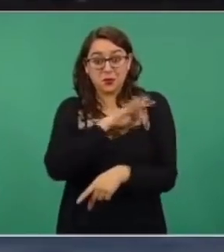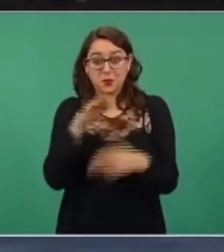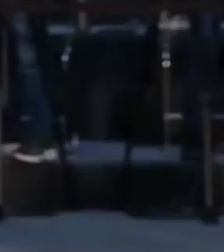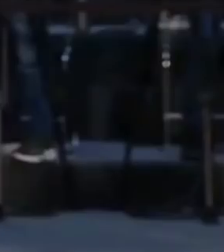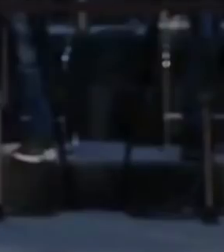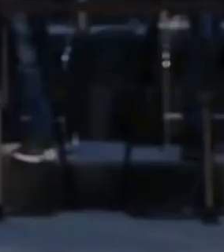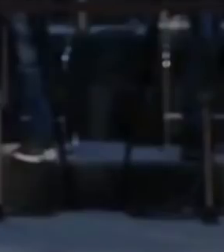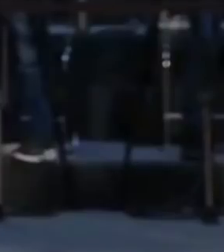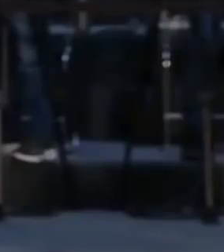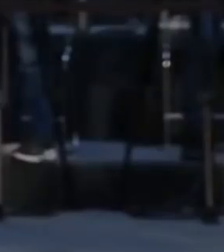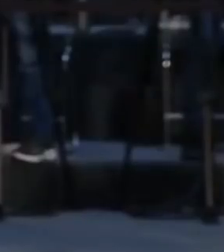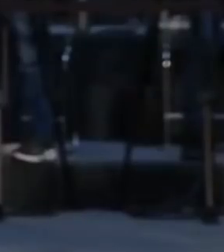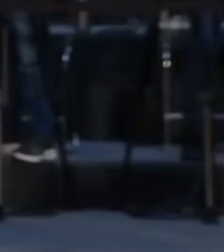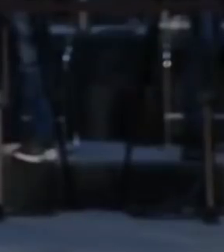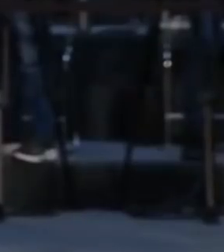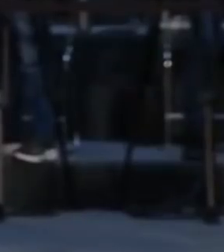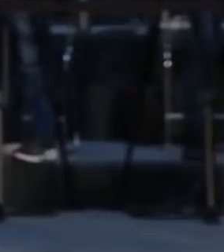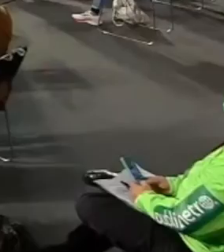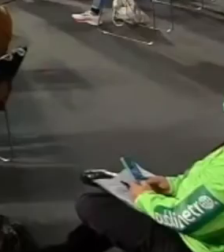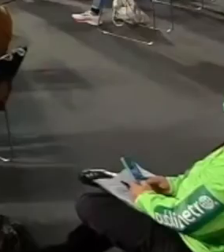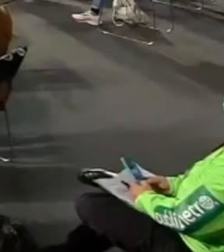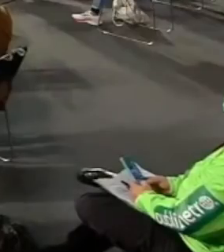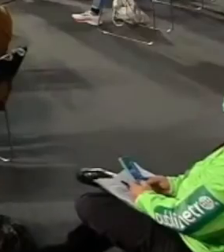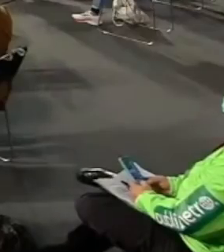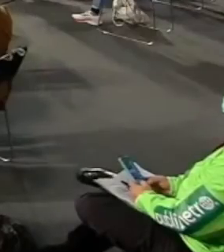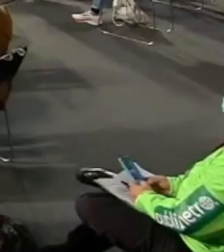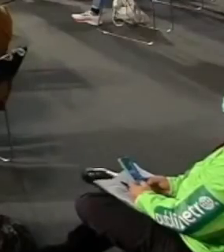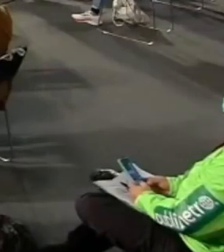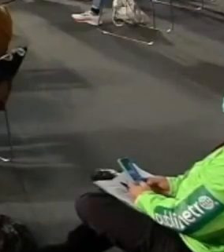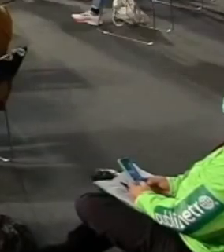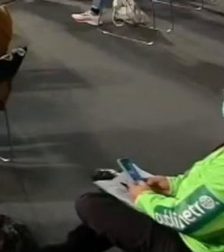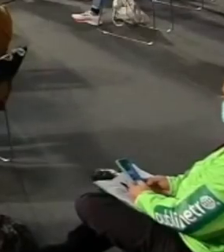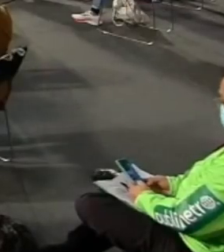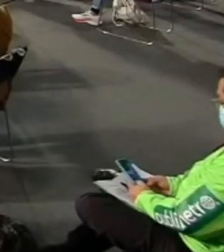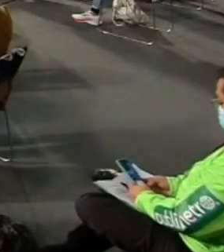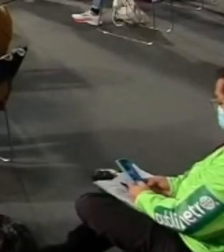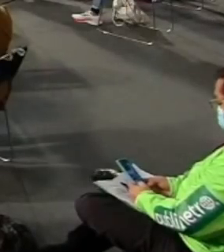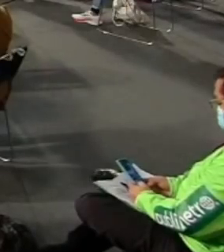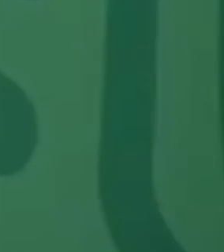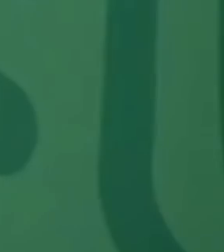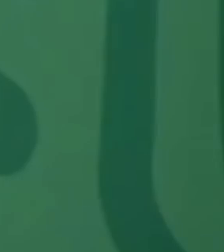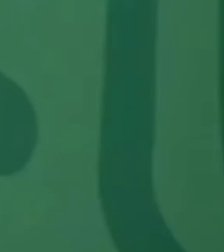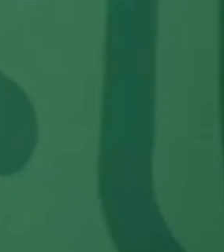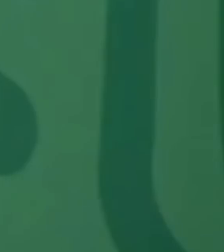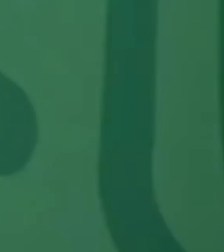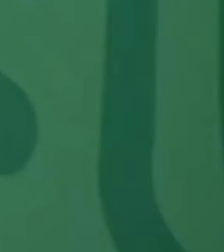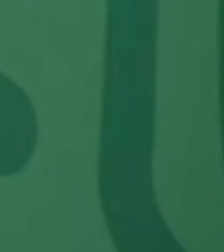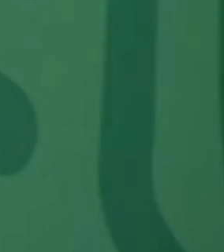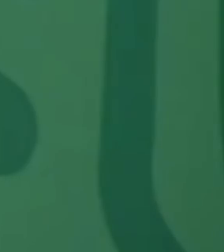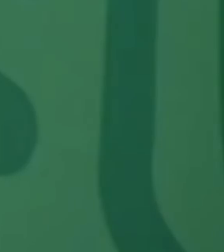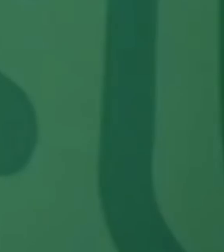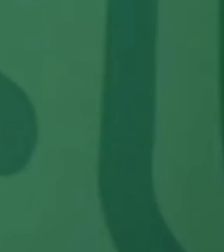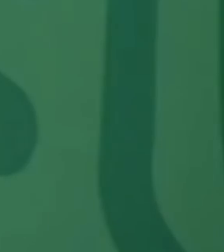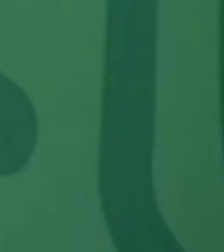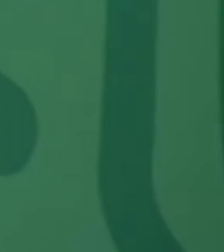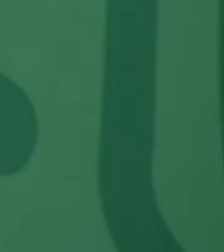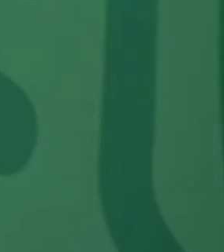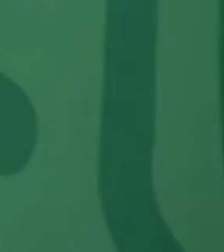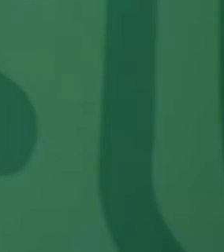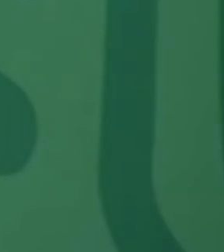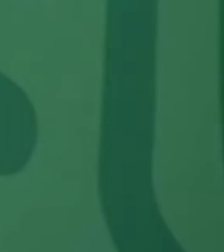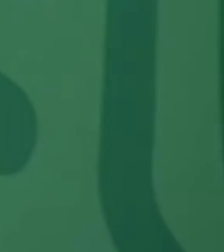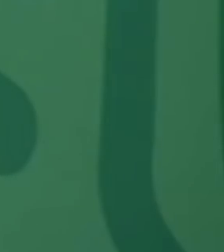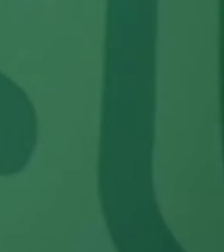si definitivamente no va a haber tren ligero en Jalapa. Vamos a esperar. Es que no queremos iniciar nada